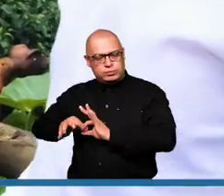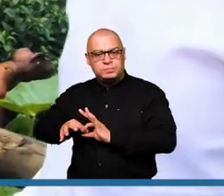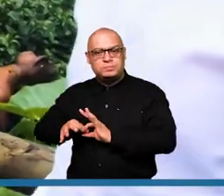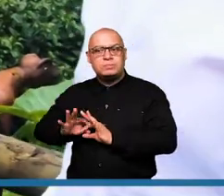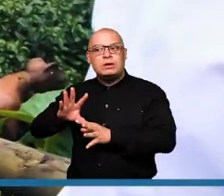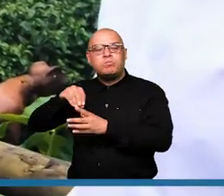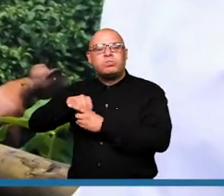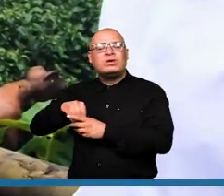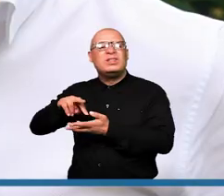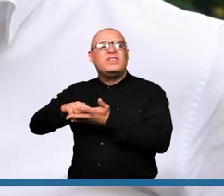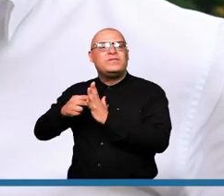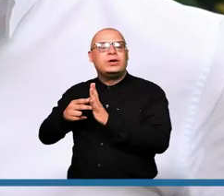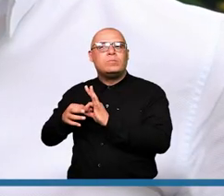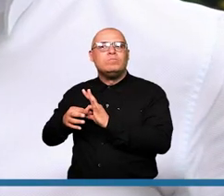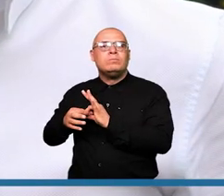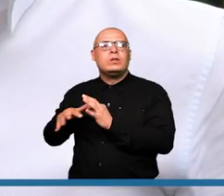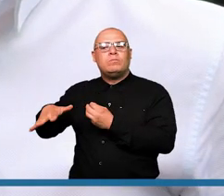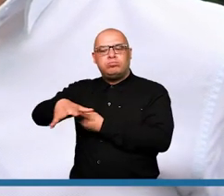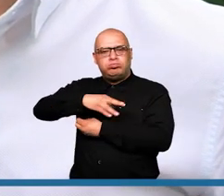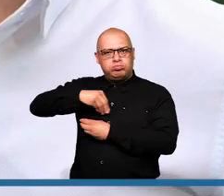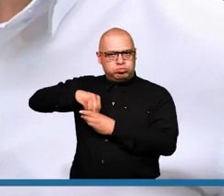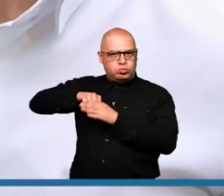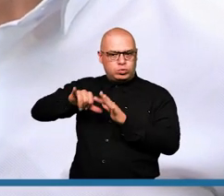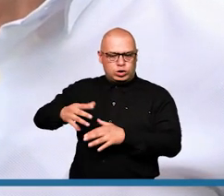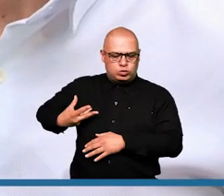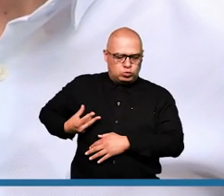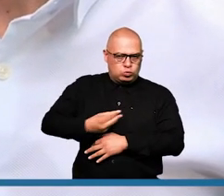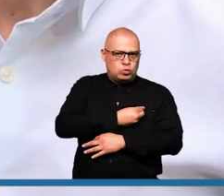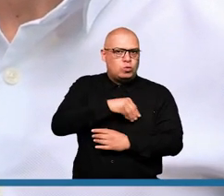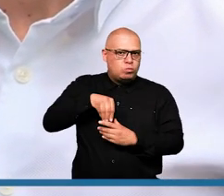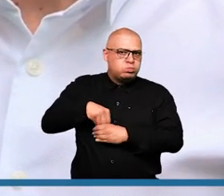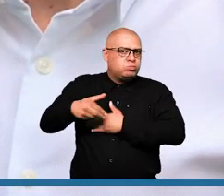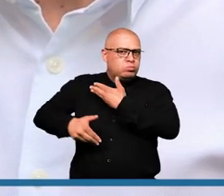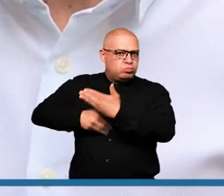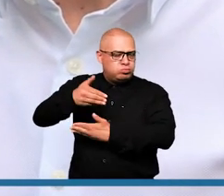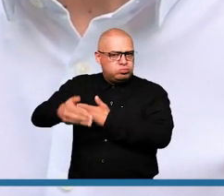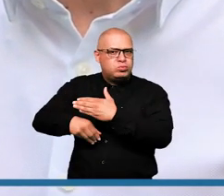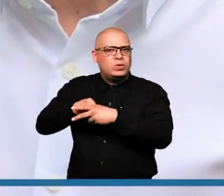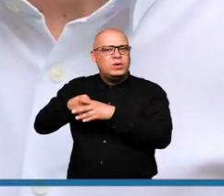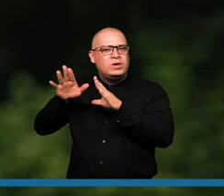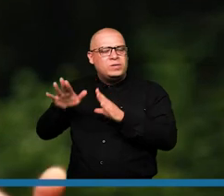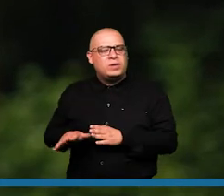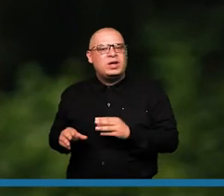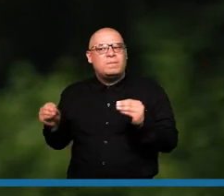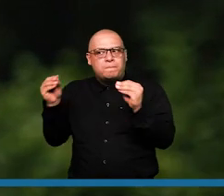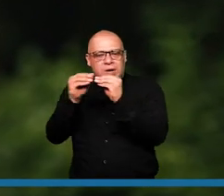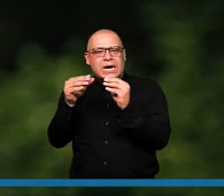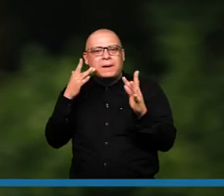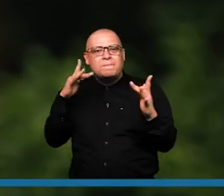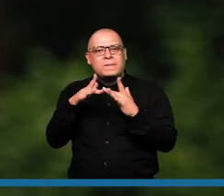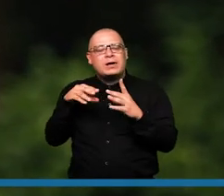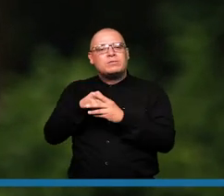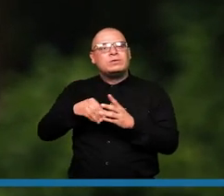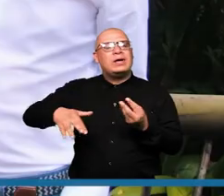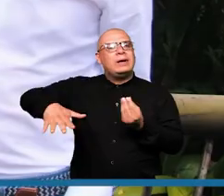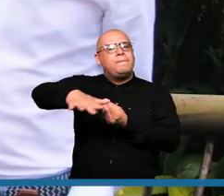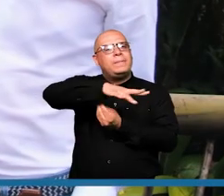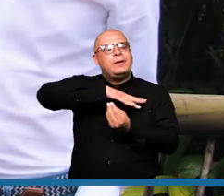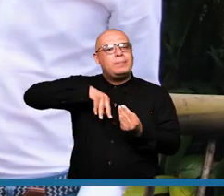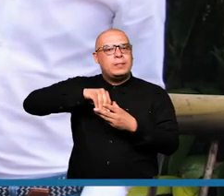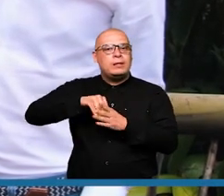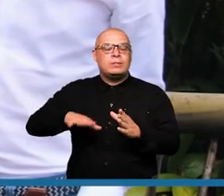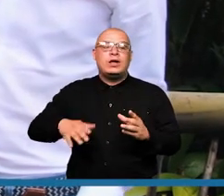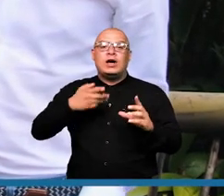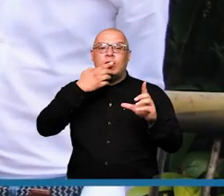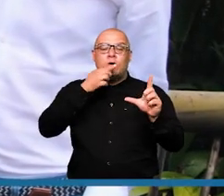decir, todo esto implica qué hacer con la colección. Nosotros tenemos una colección que responde, que pertenece a la autoridad ambiental, desde